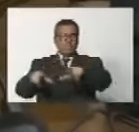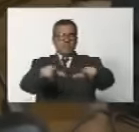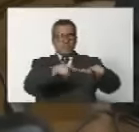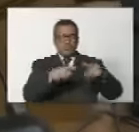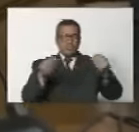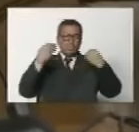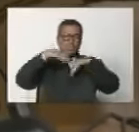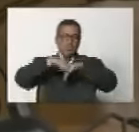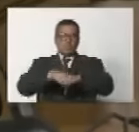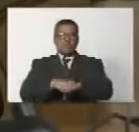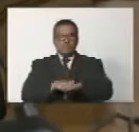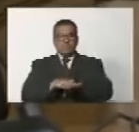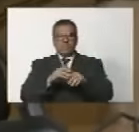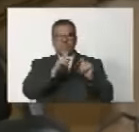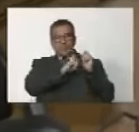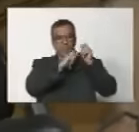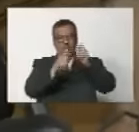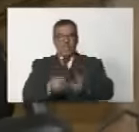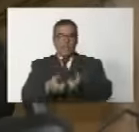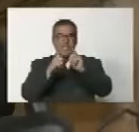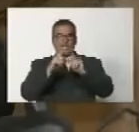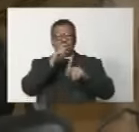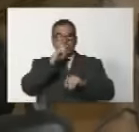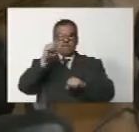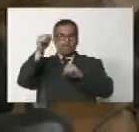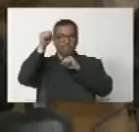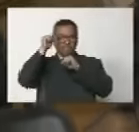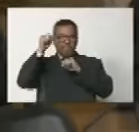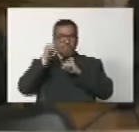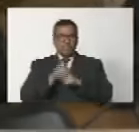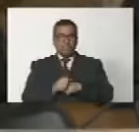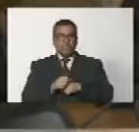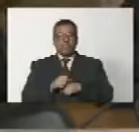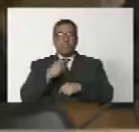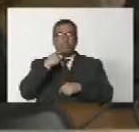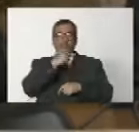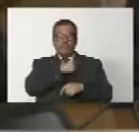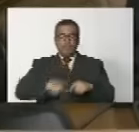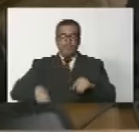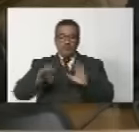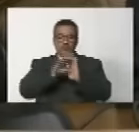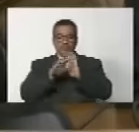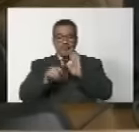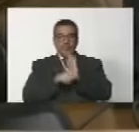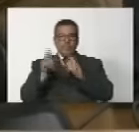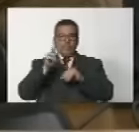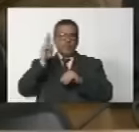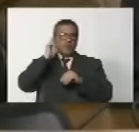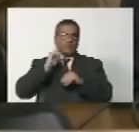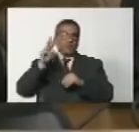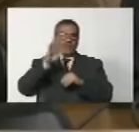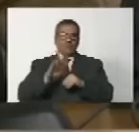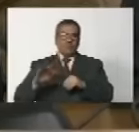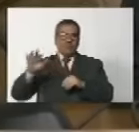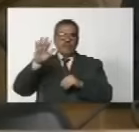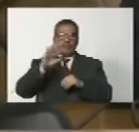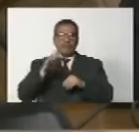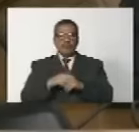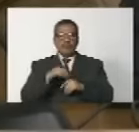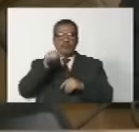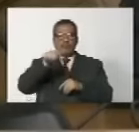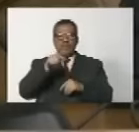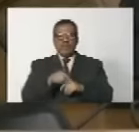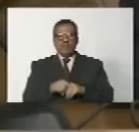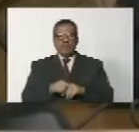e Integración, mediante el cual se autoriza al ciudadano Nicolás Maduro Moros, presidente constitucional de la República Bolivariana de